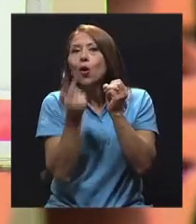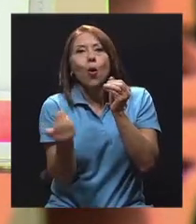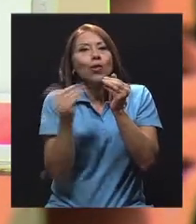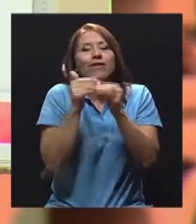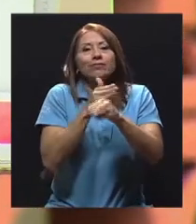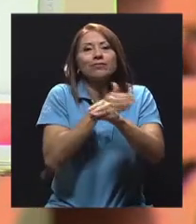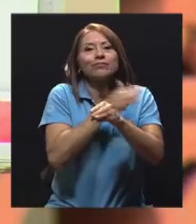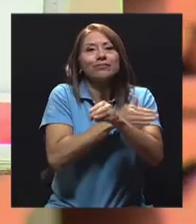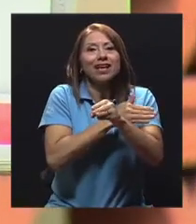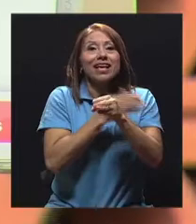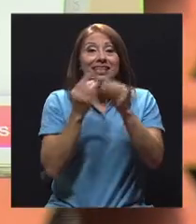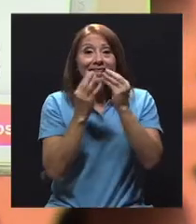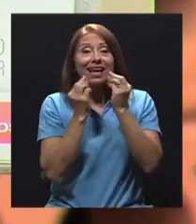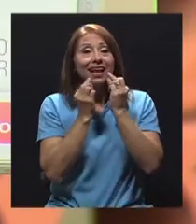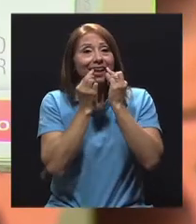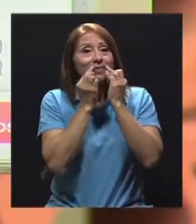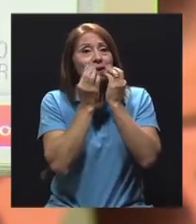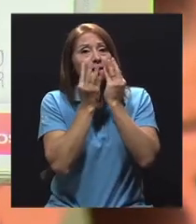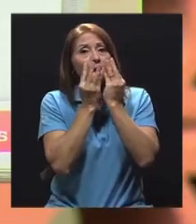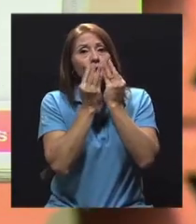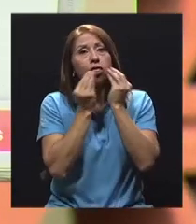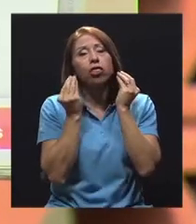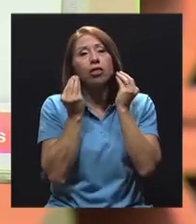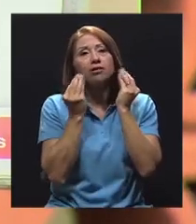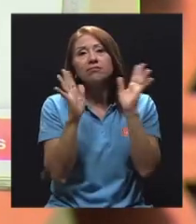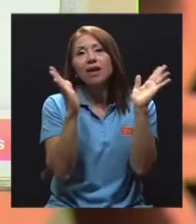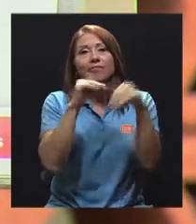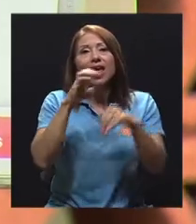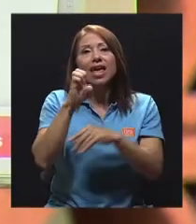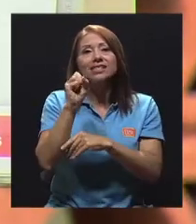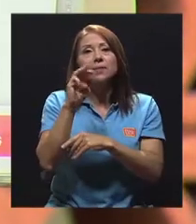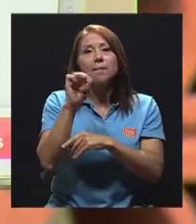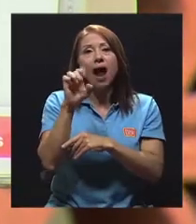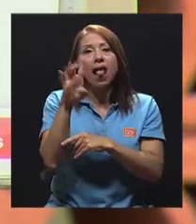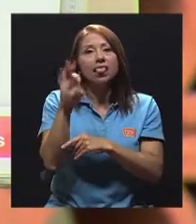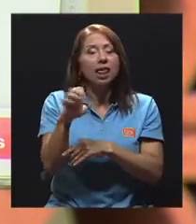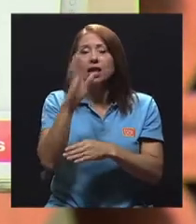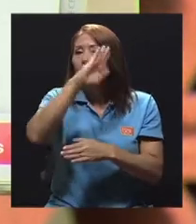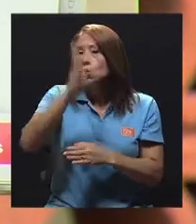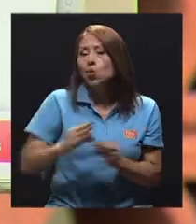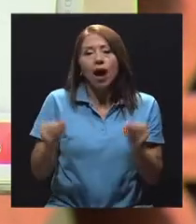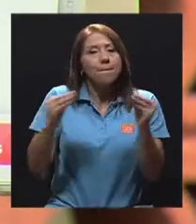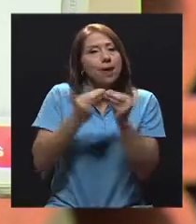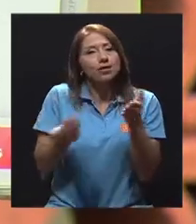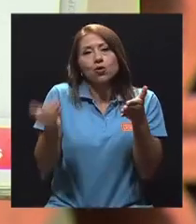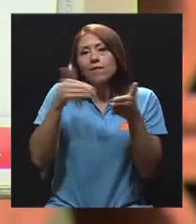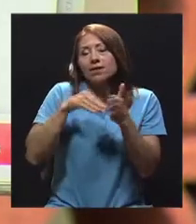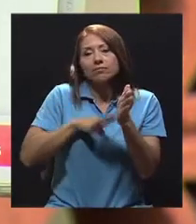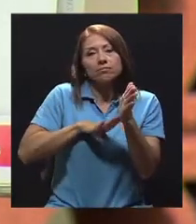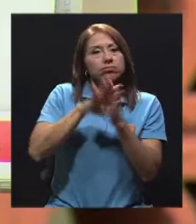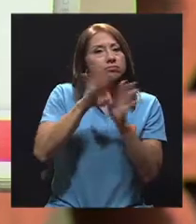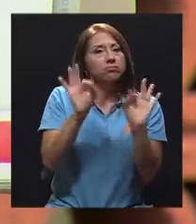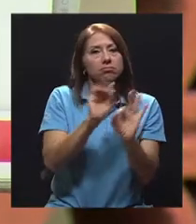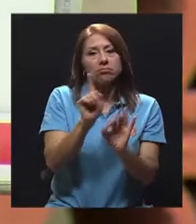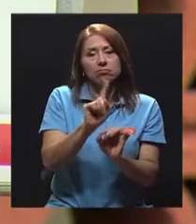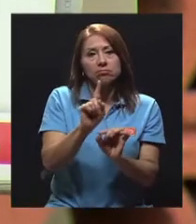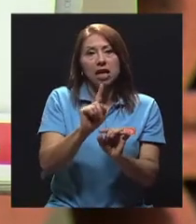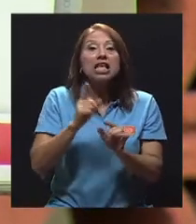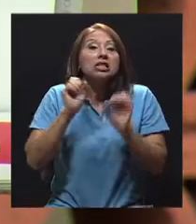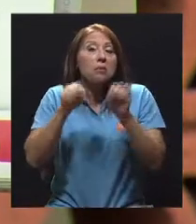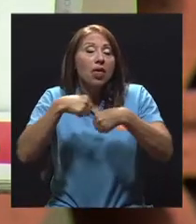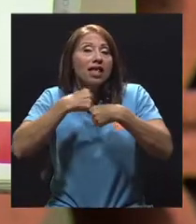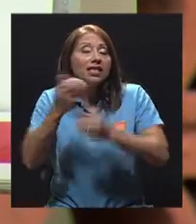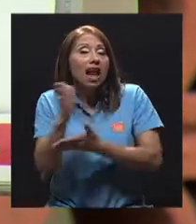nosotros perdemos el esmalte, lo perdimos para siempre. Ya el cuerpo no lo va a volver a regenerar nunca más. Entonces se regenera mediante algún tipo